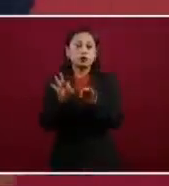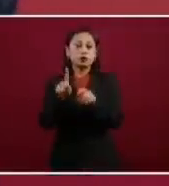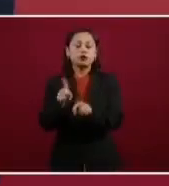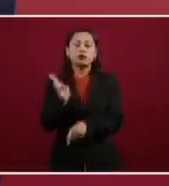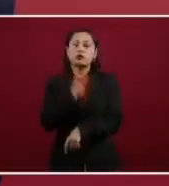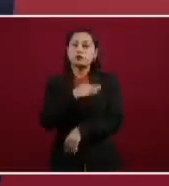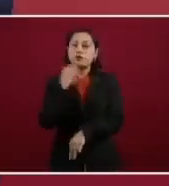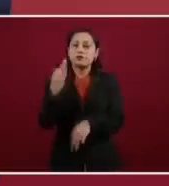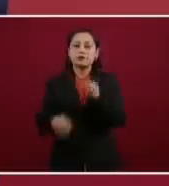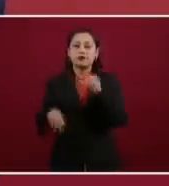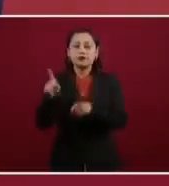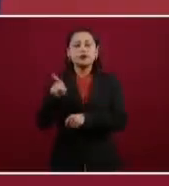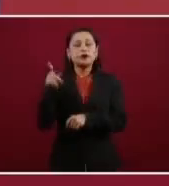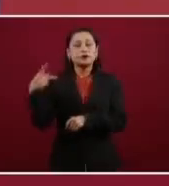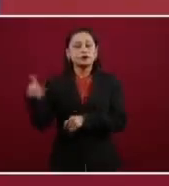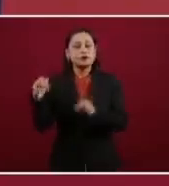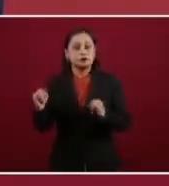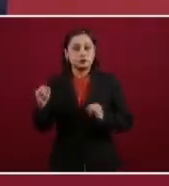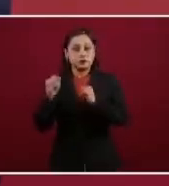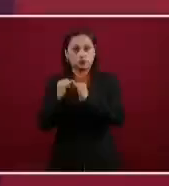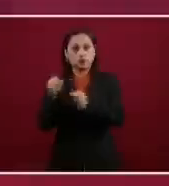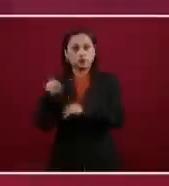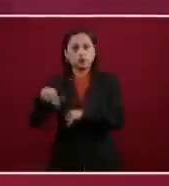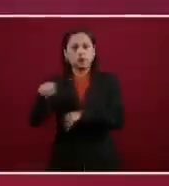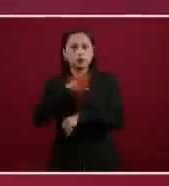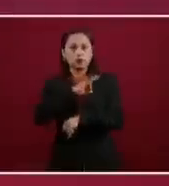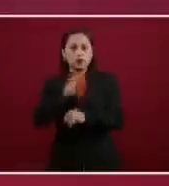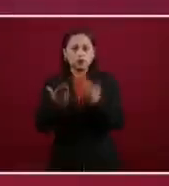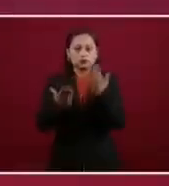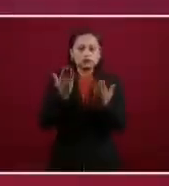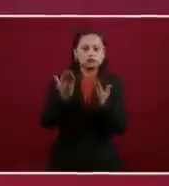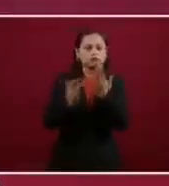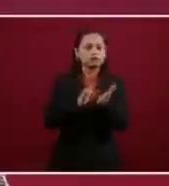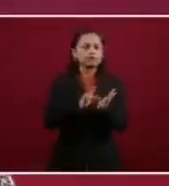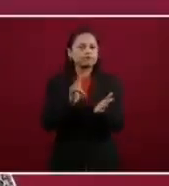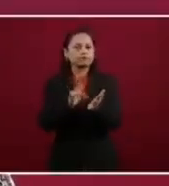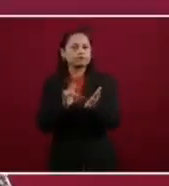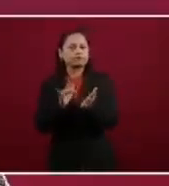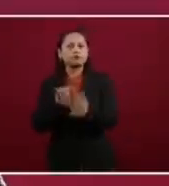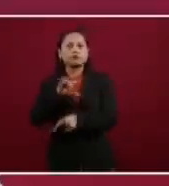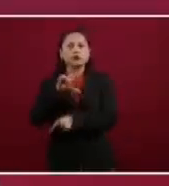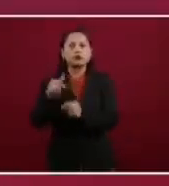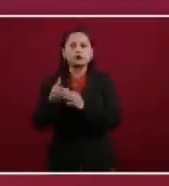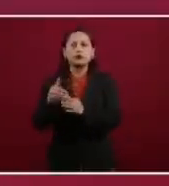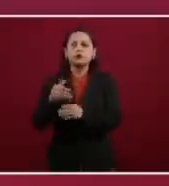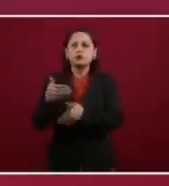profeco para su labor de verificación y su labor de conciliación